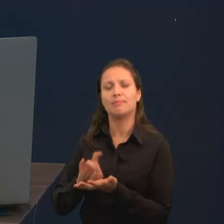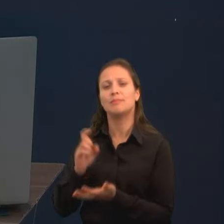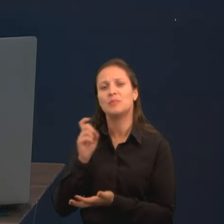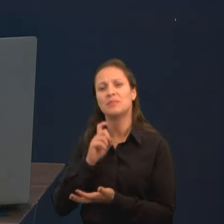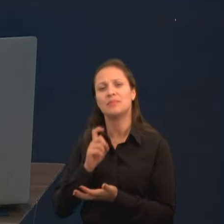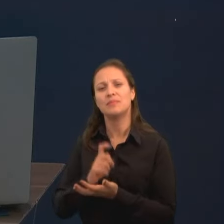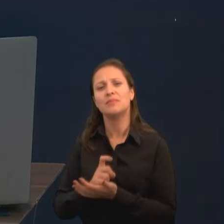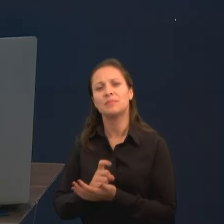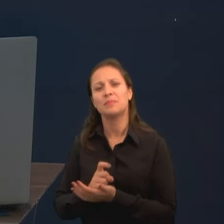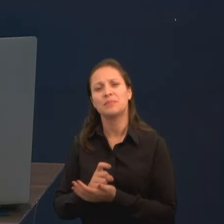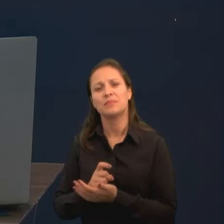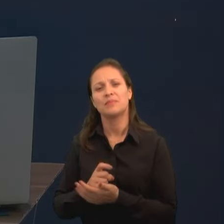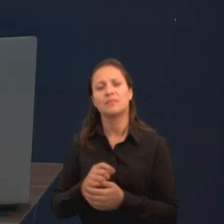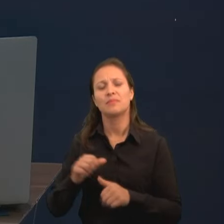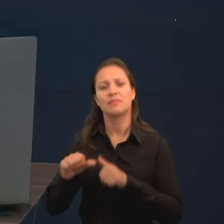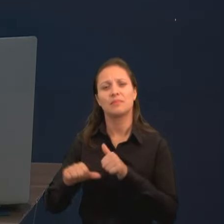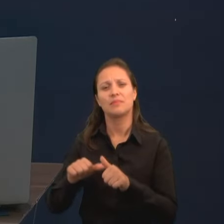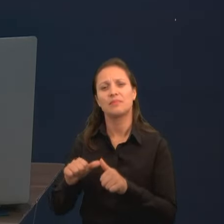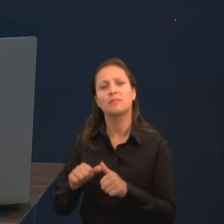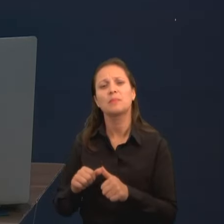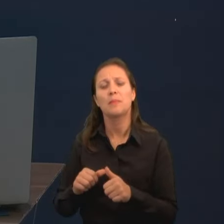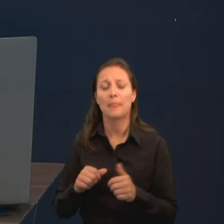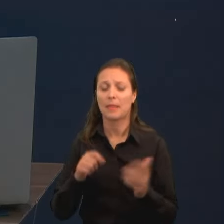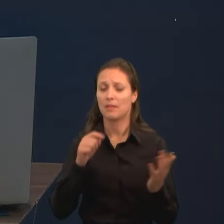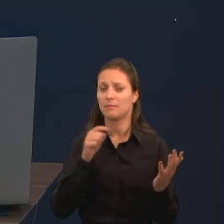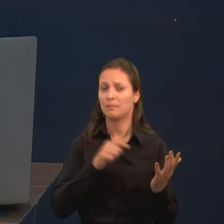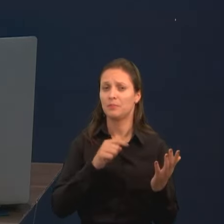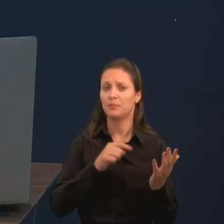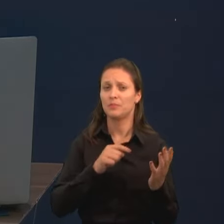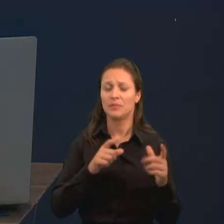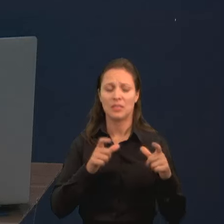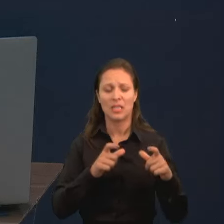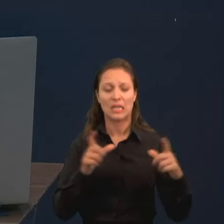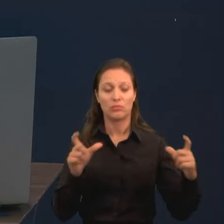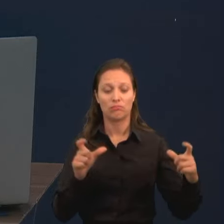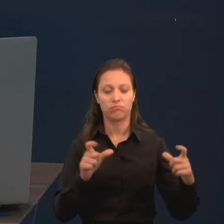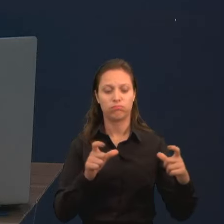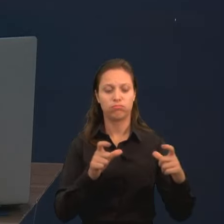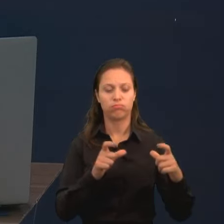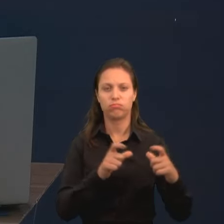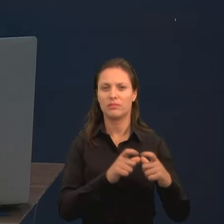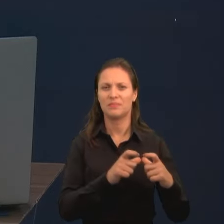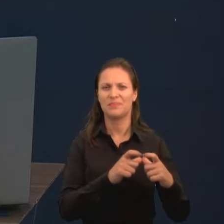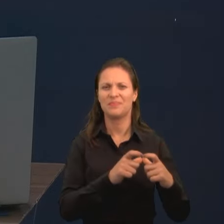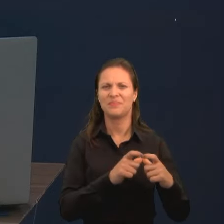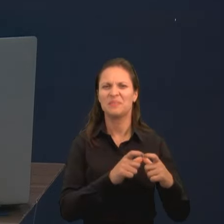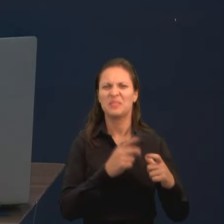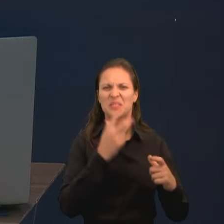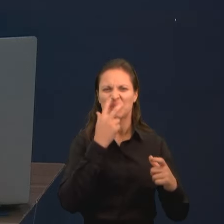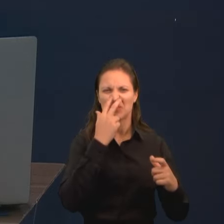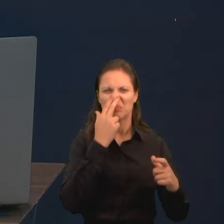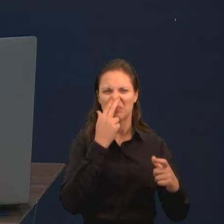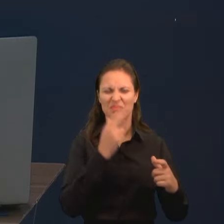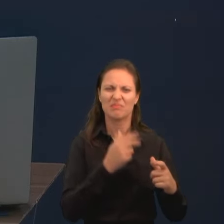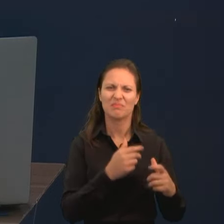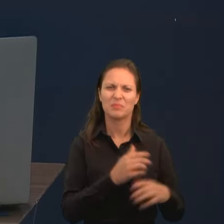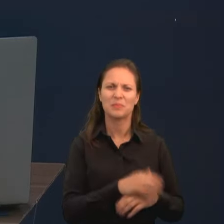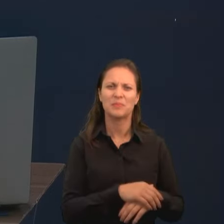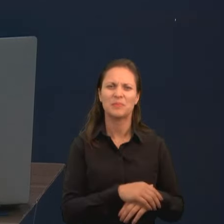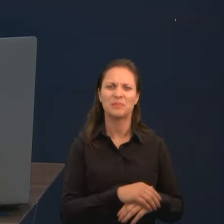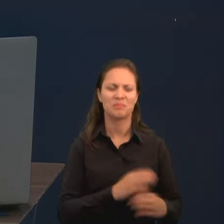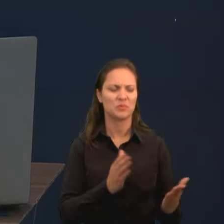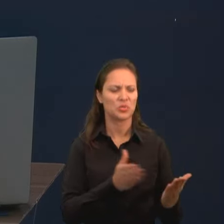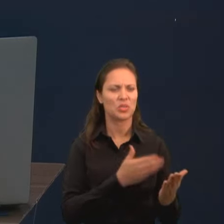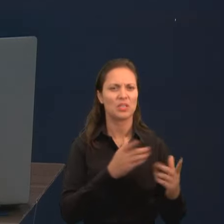de negocios de los medios tradicionales. Los medios empiezan a reducirse hasta cada